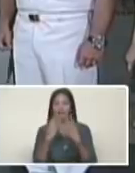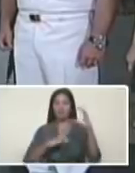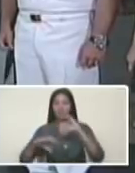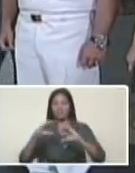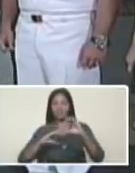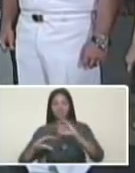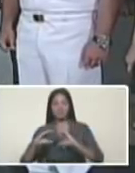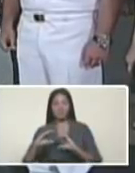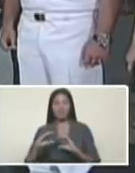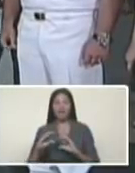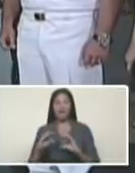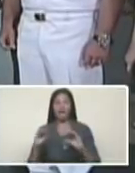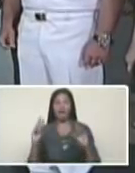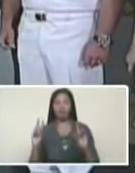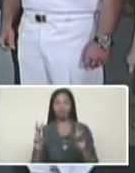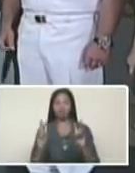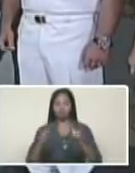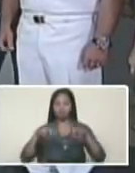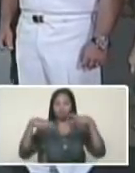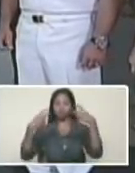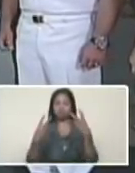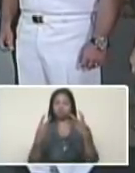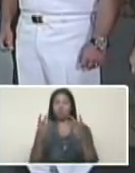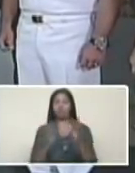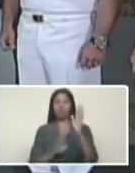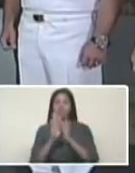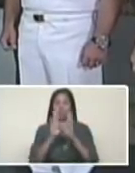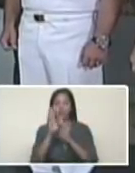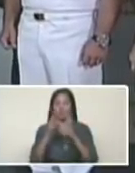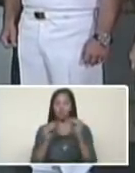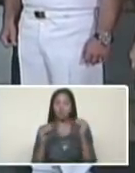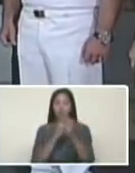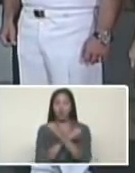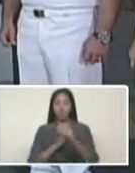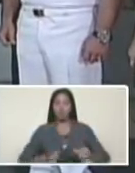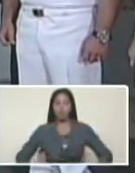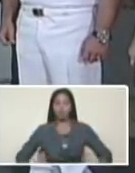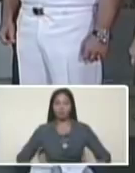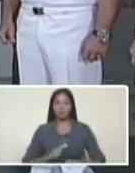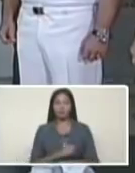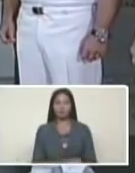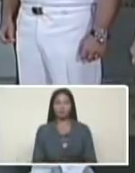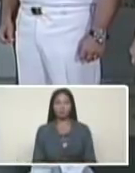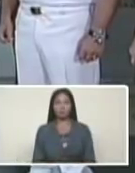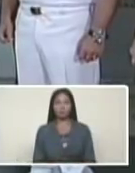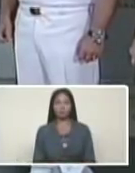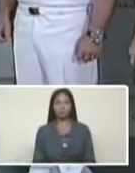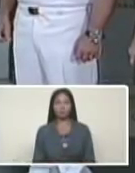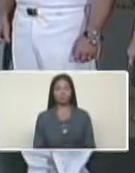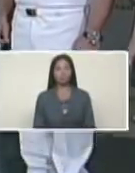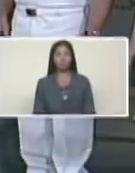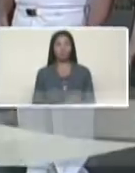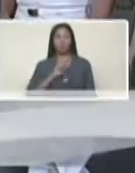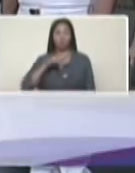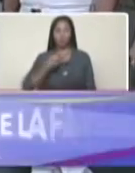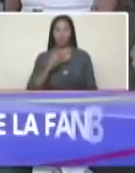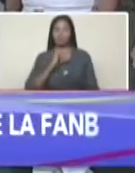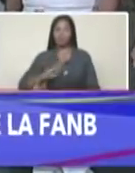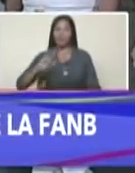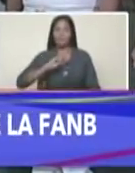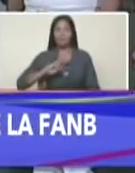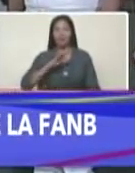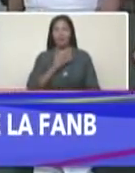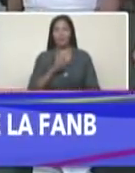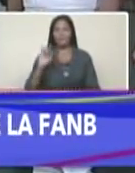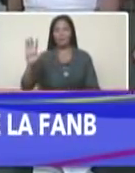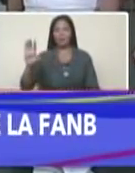científica de la innovación y el desarrollo de la Fuerza Armada Nacional Bolivariana de nuestra amada patria